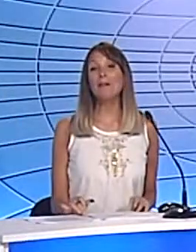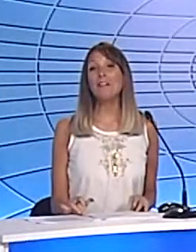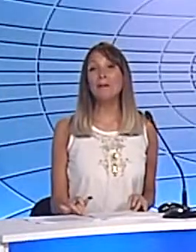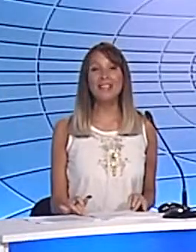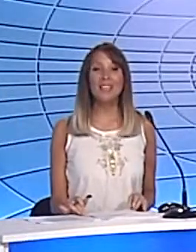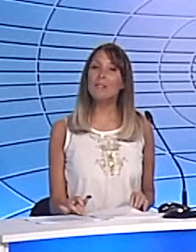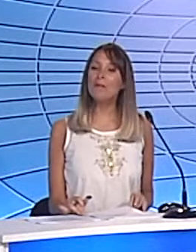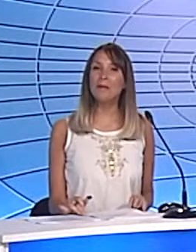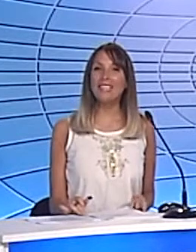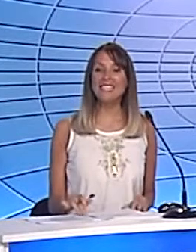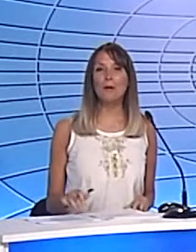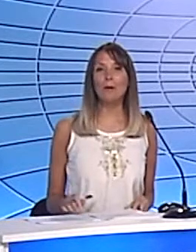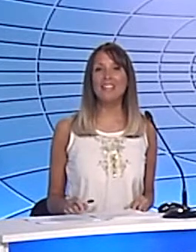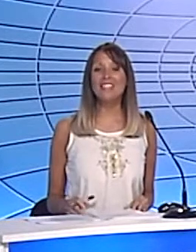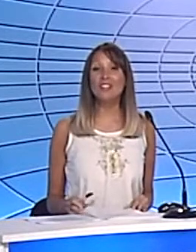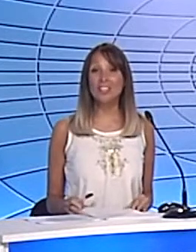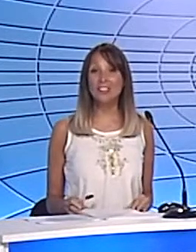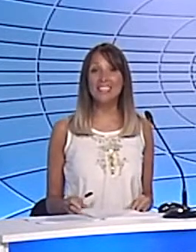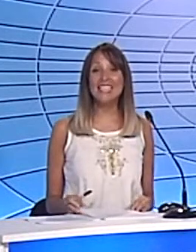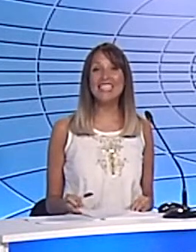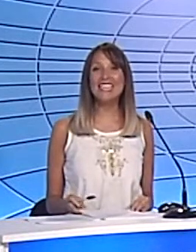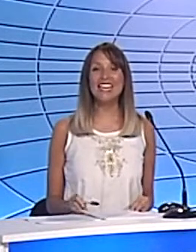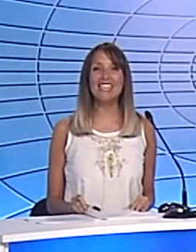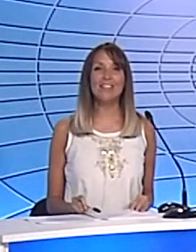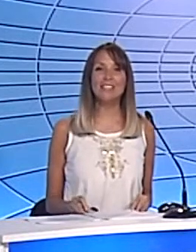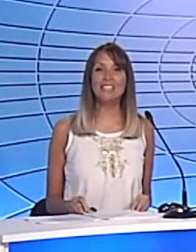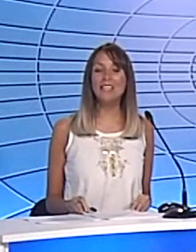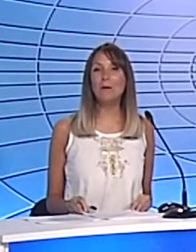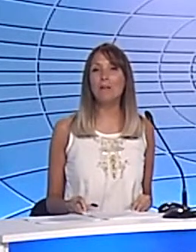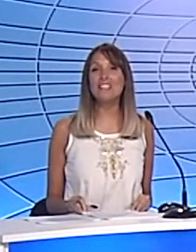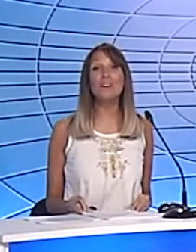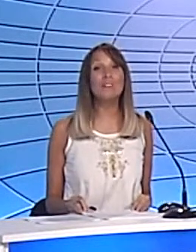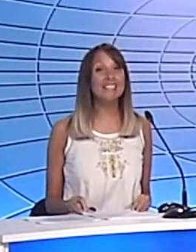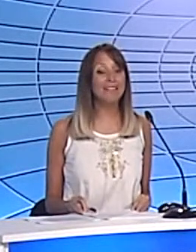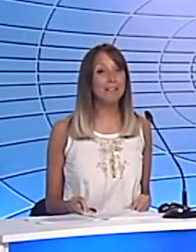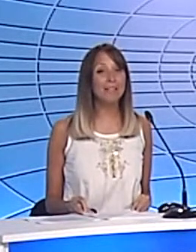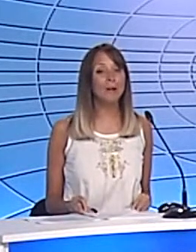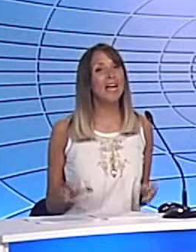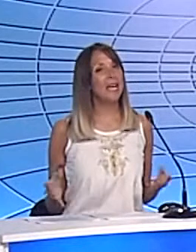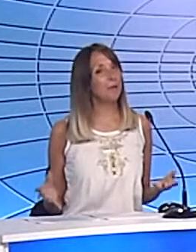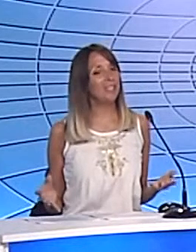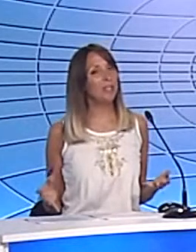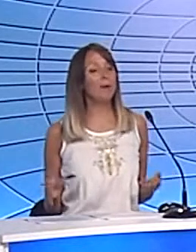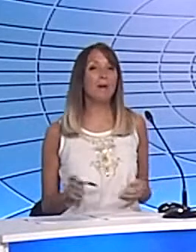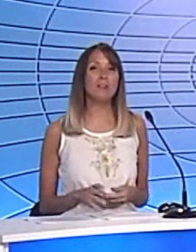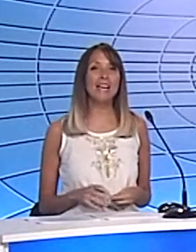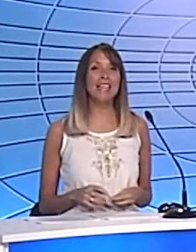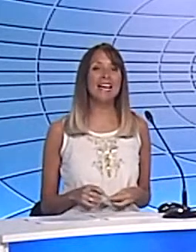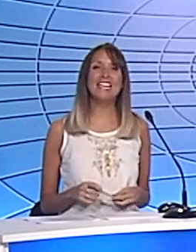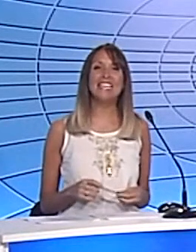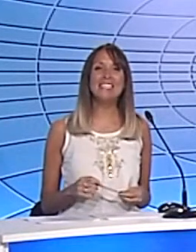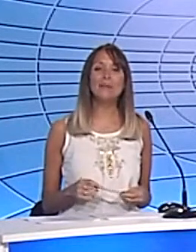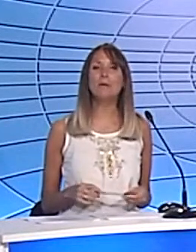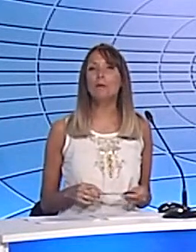¿Qué tal? ¿Cómo les va? Bienvenidos, bienvenidas a una nueva edición de Noticias en Canal 2. En este jueves 11 de febrero hemos tenido una